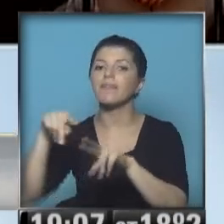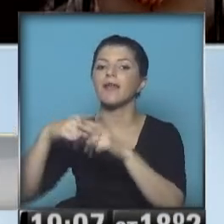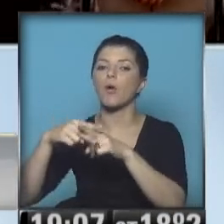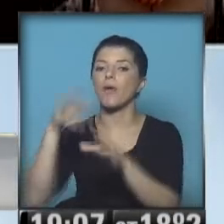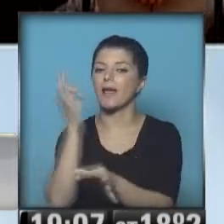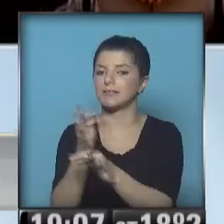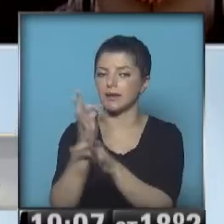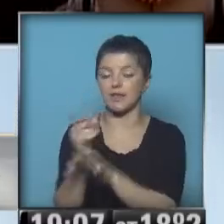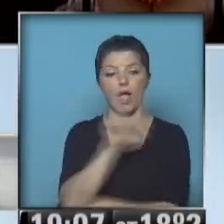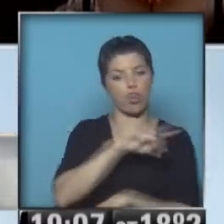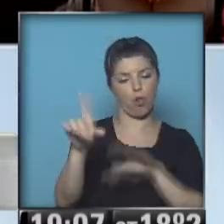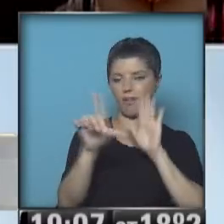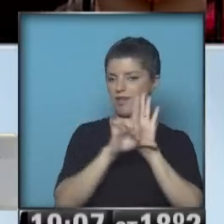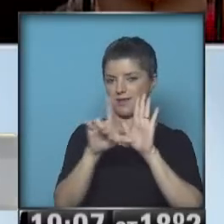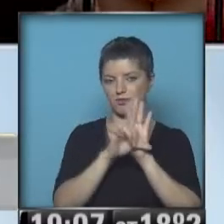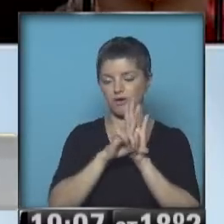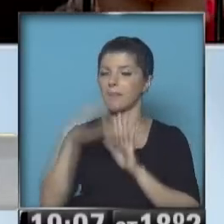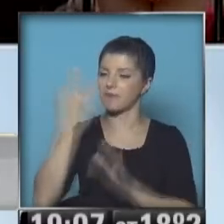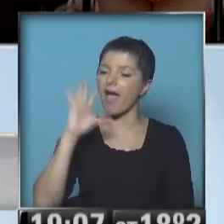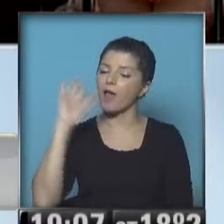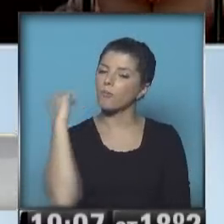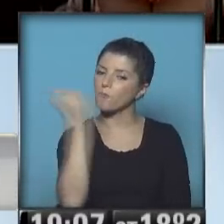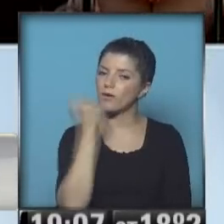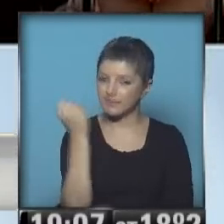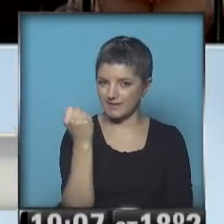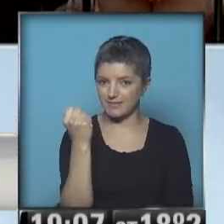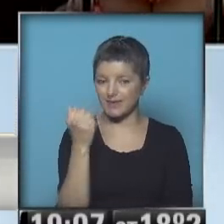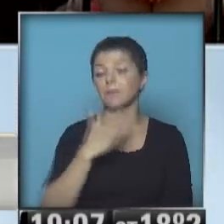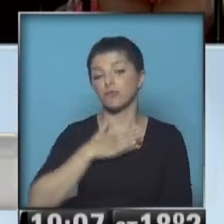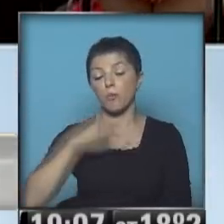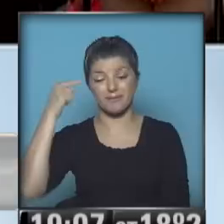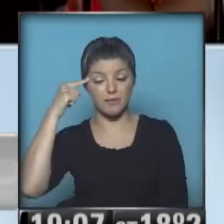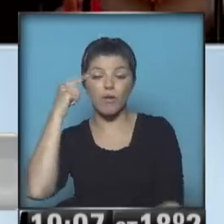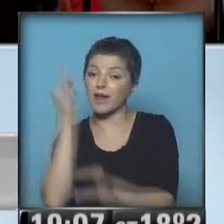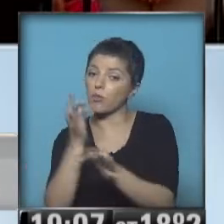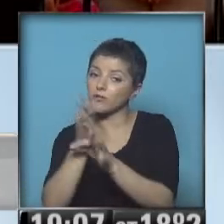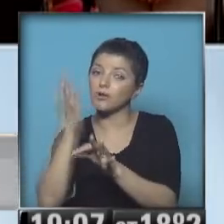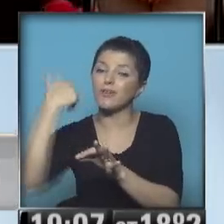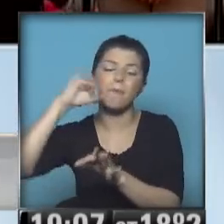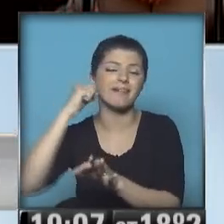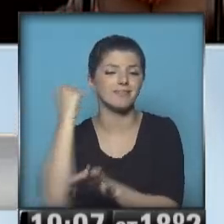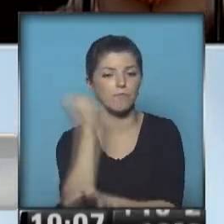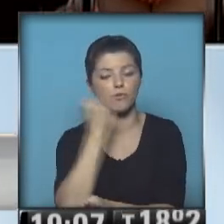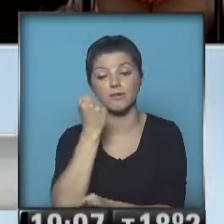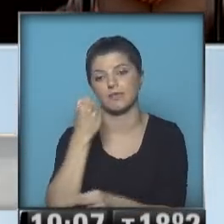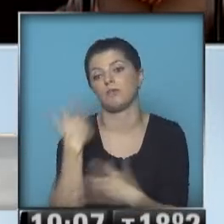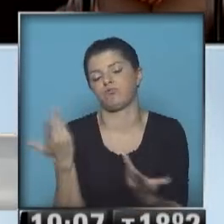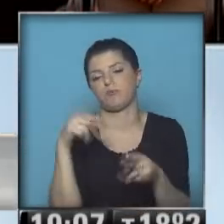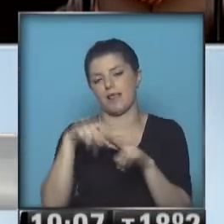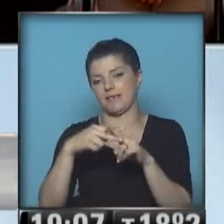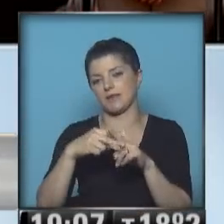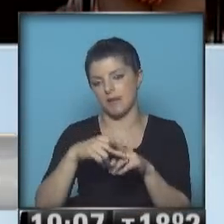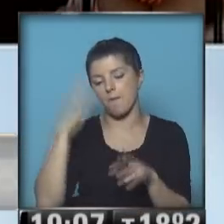legislatura. Realmente todo un símbolo de lo que para nosotros es la educación en general y la educación técnica en